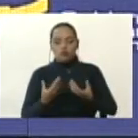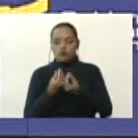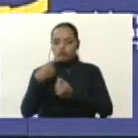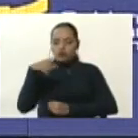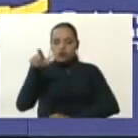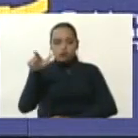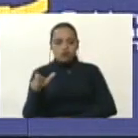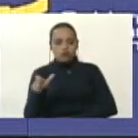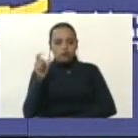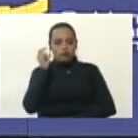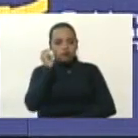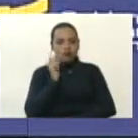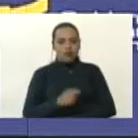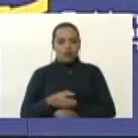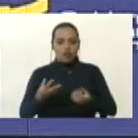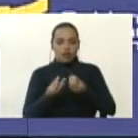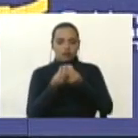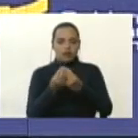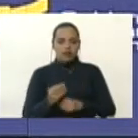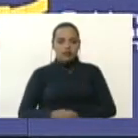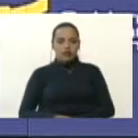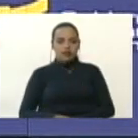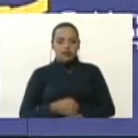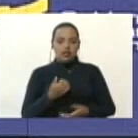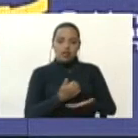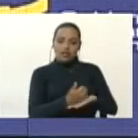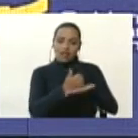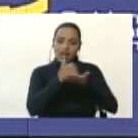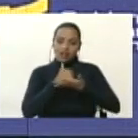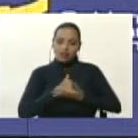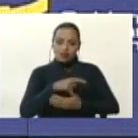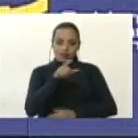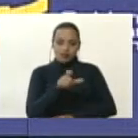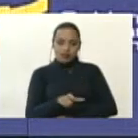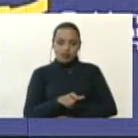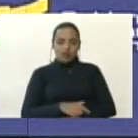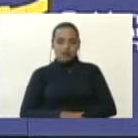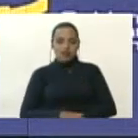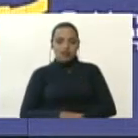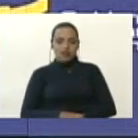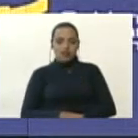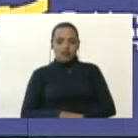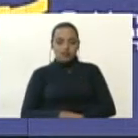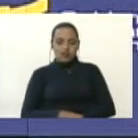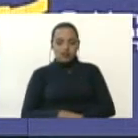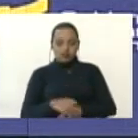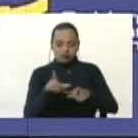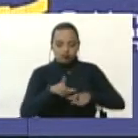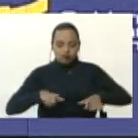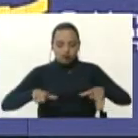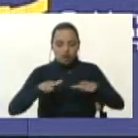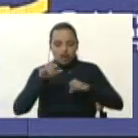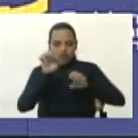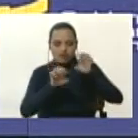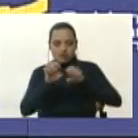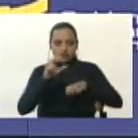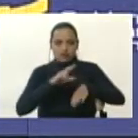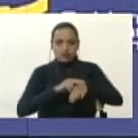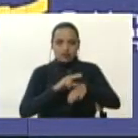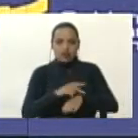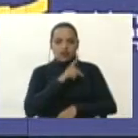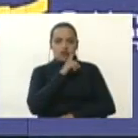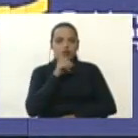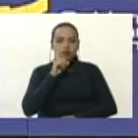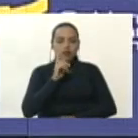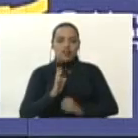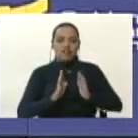compatriota que los acompaña allí, beneficiaria del consultorio médico popular que lleva el nombre de la Virgen del